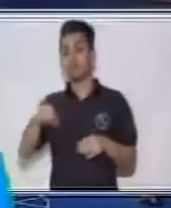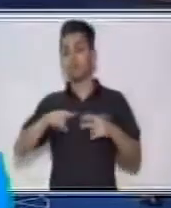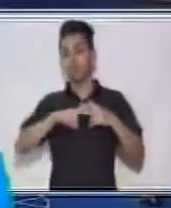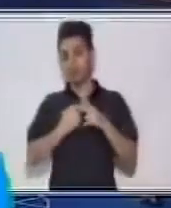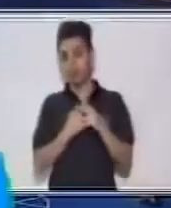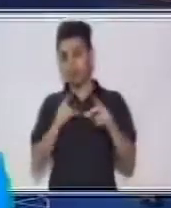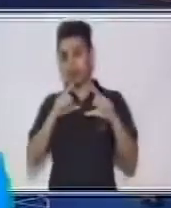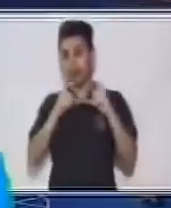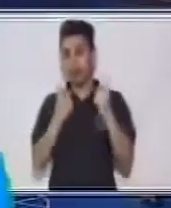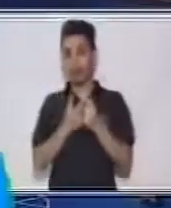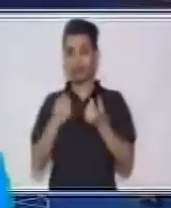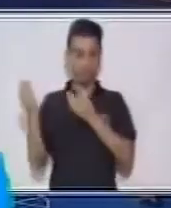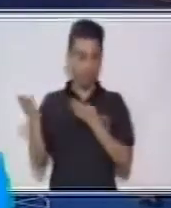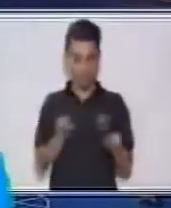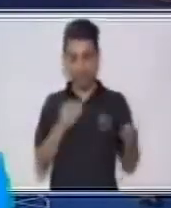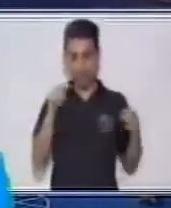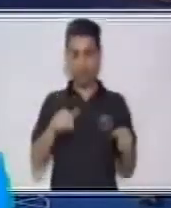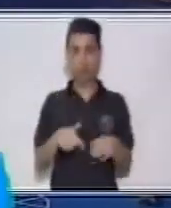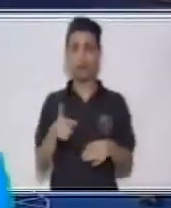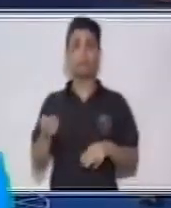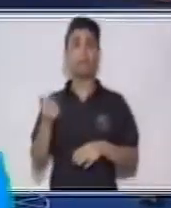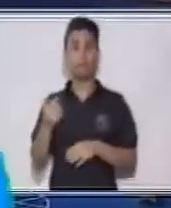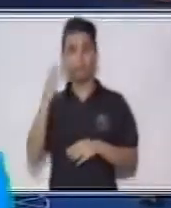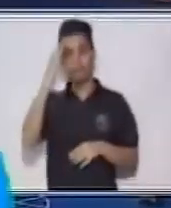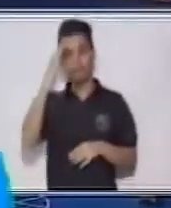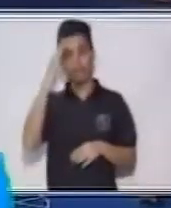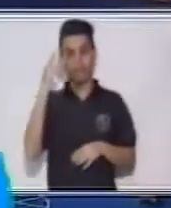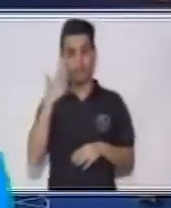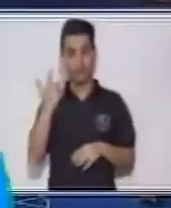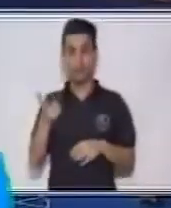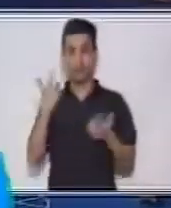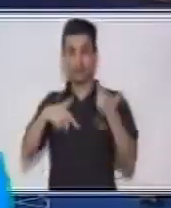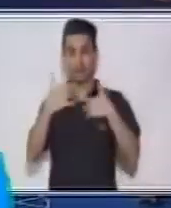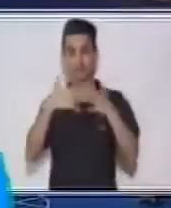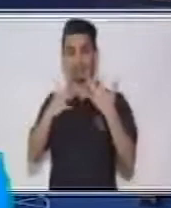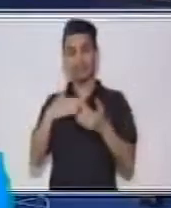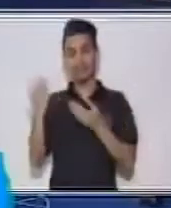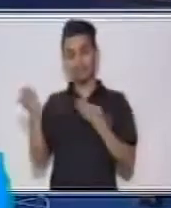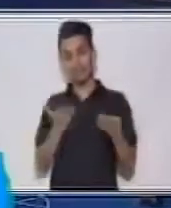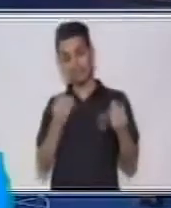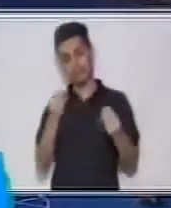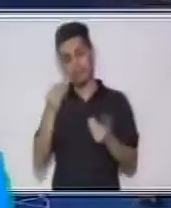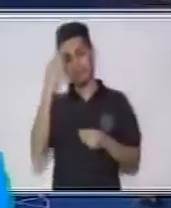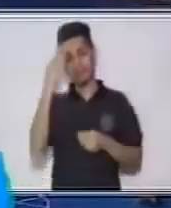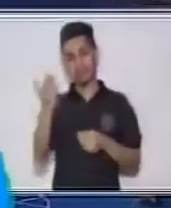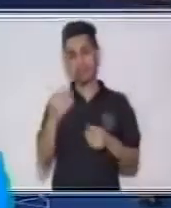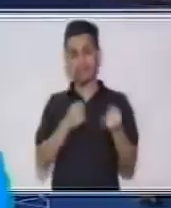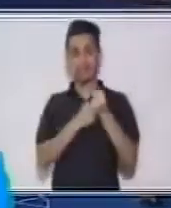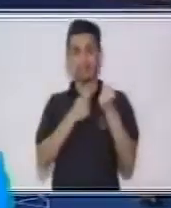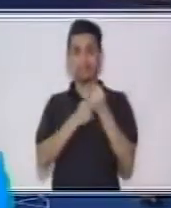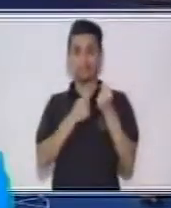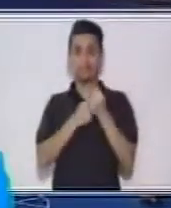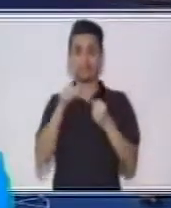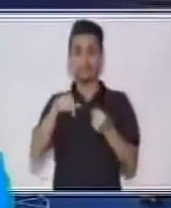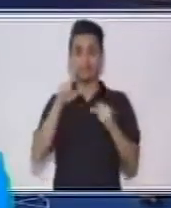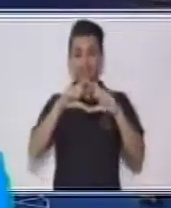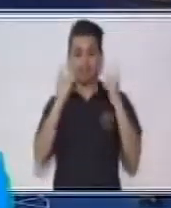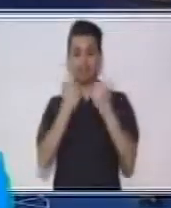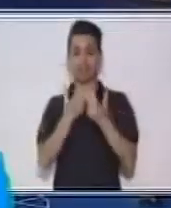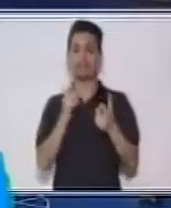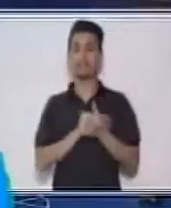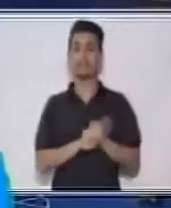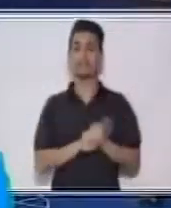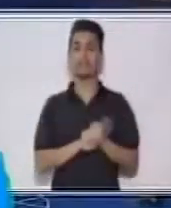clase quiero darle la bienvenida a pablo en el lenguaje de señas bienvenido pablo y gracias por su apoyo en esta clase